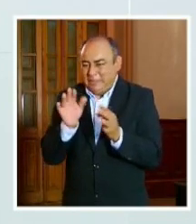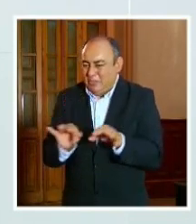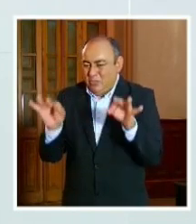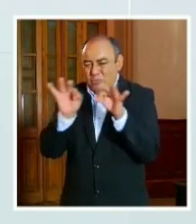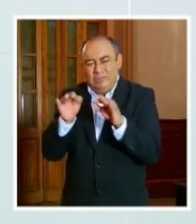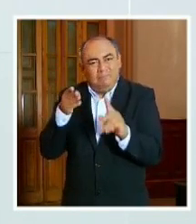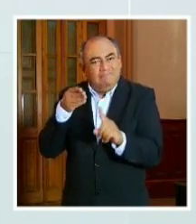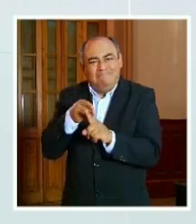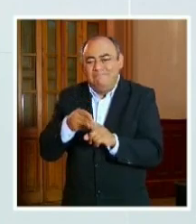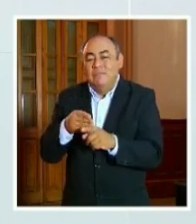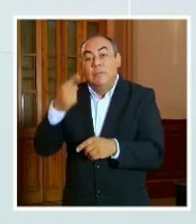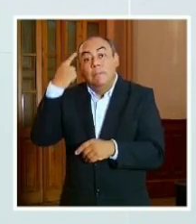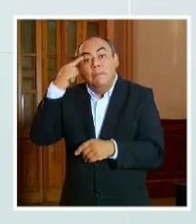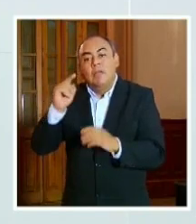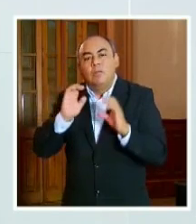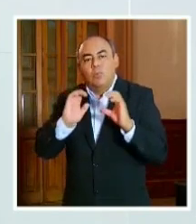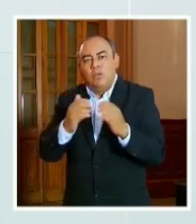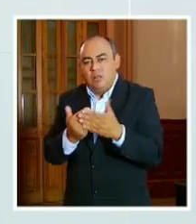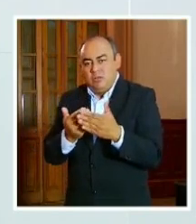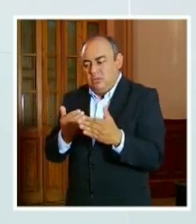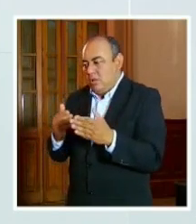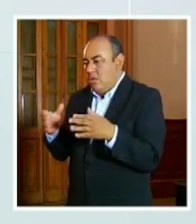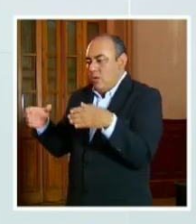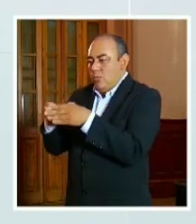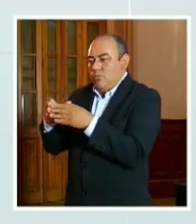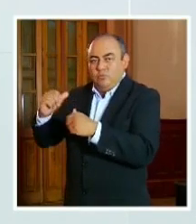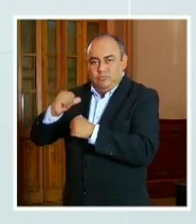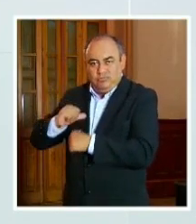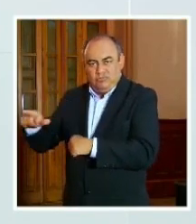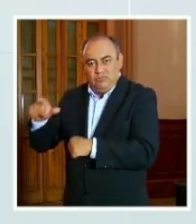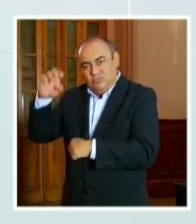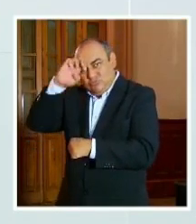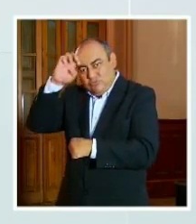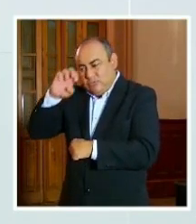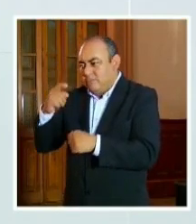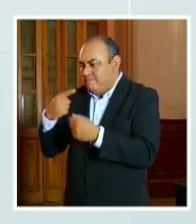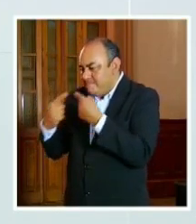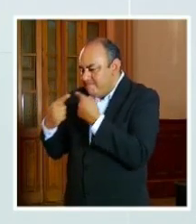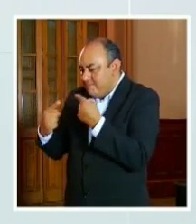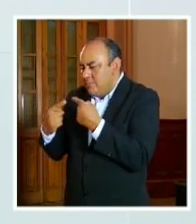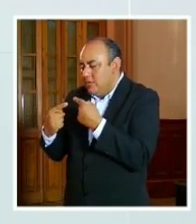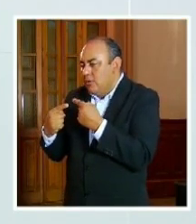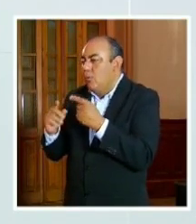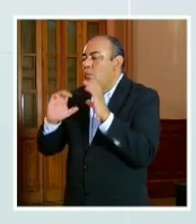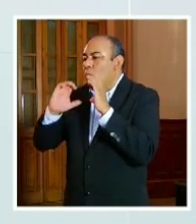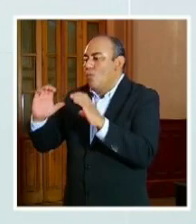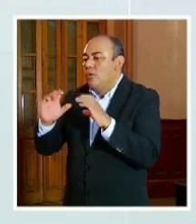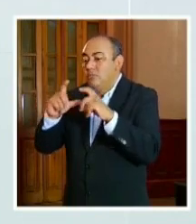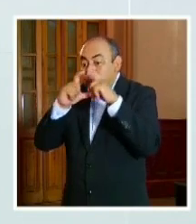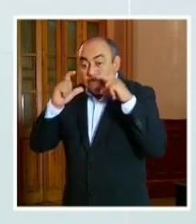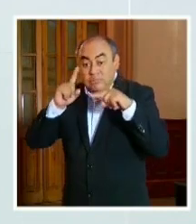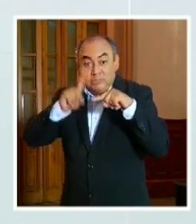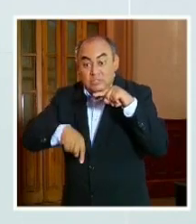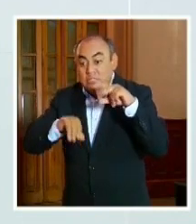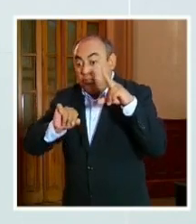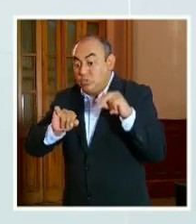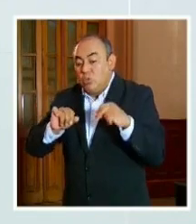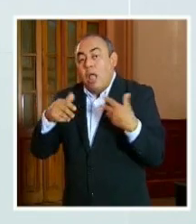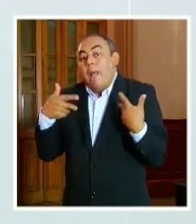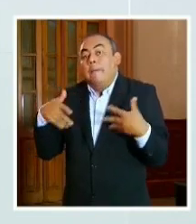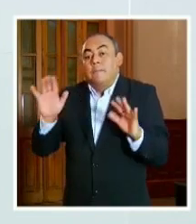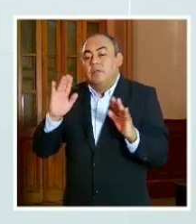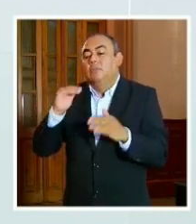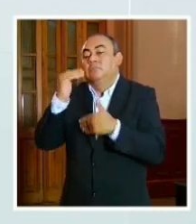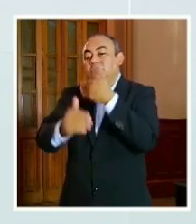ser muy cuidadosos en la toma de decisión para ir eliminando el cubrebocas, pero sí vamos a